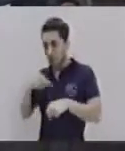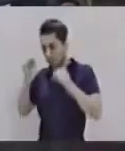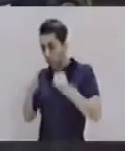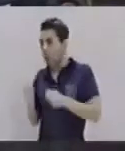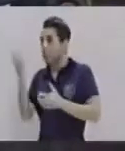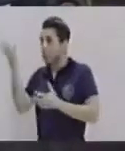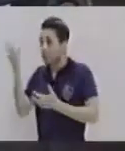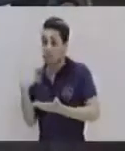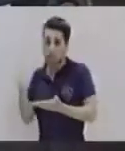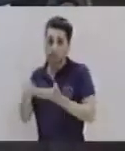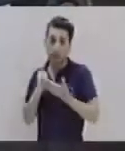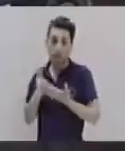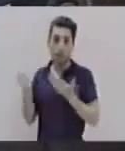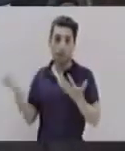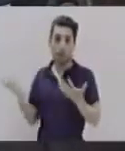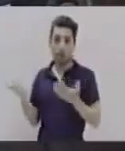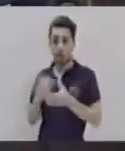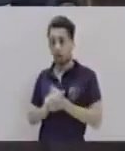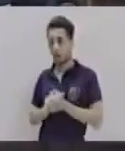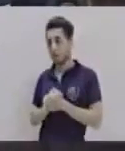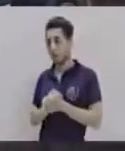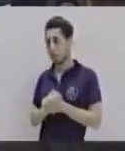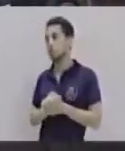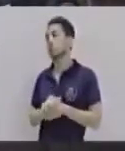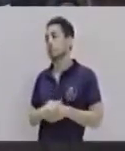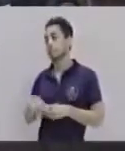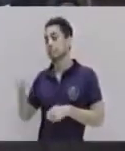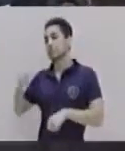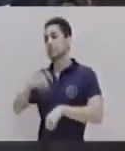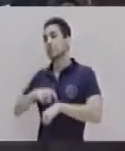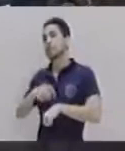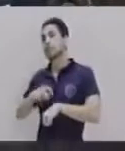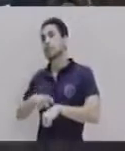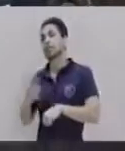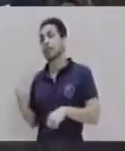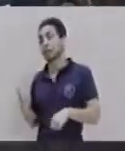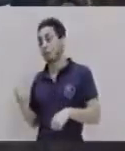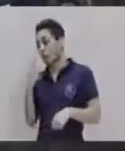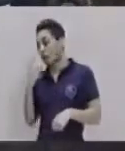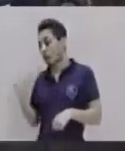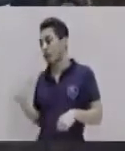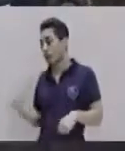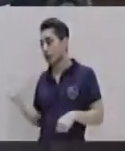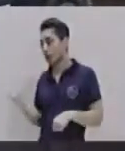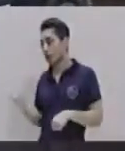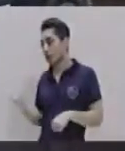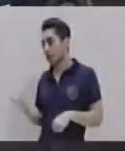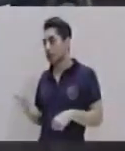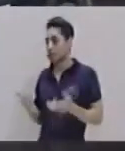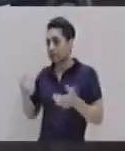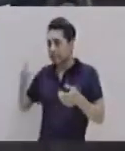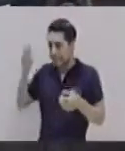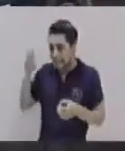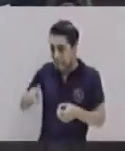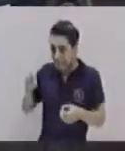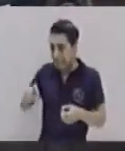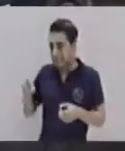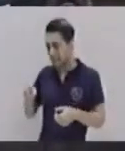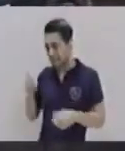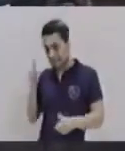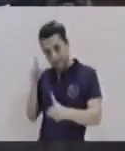uno pueda pedir ayuda a otra persona? En el momento que uno pues se vea en la